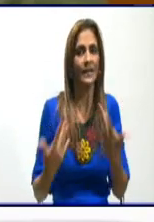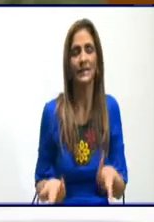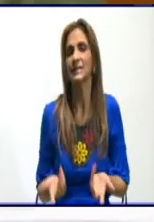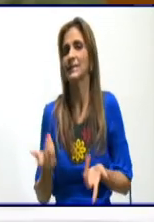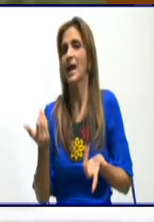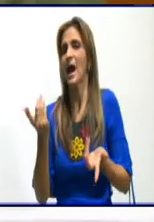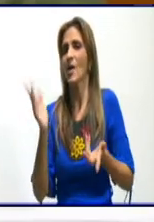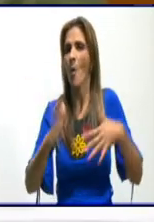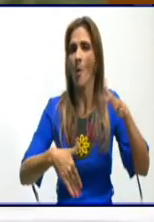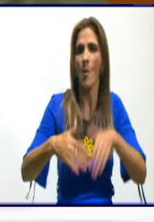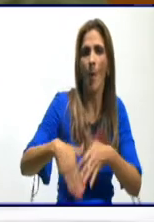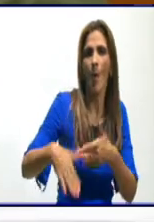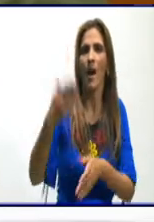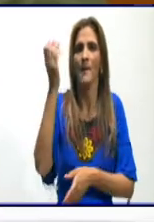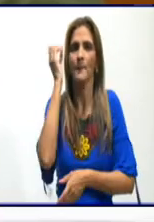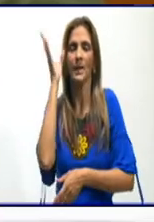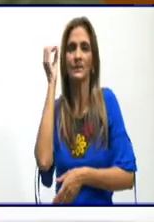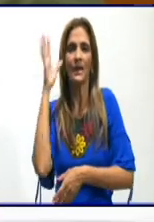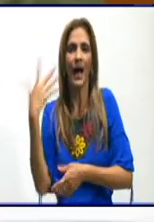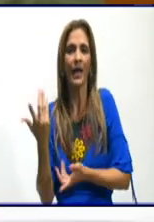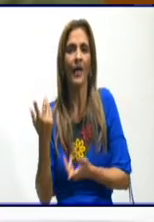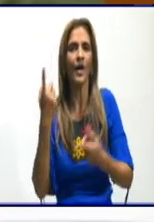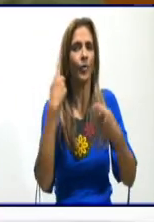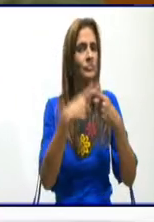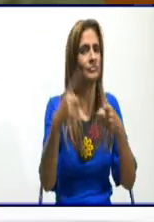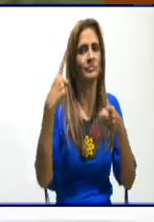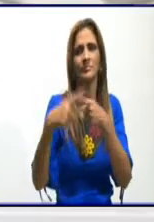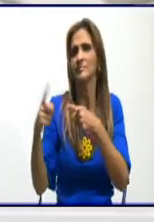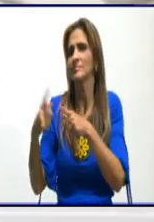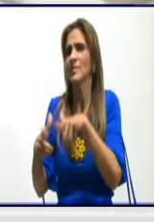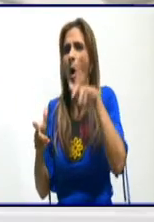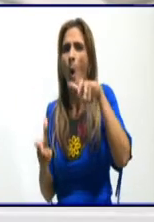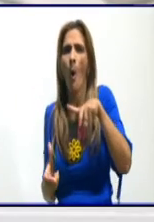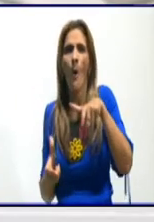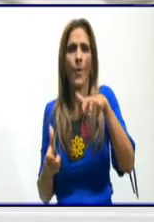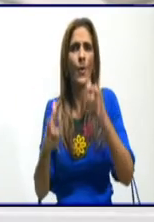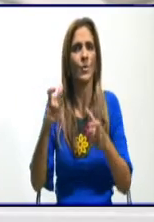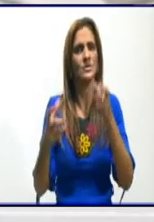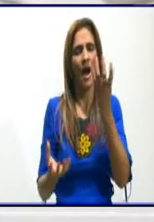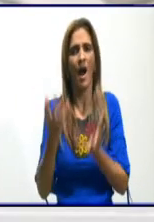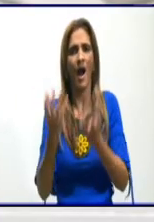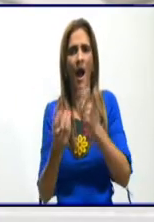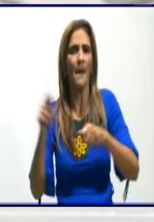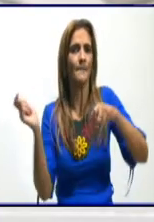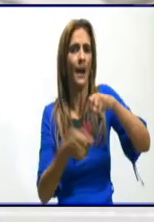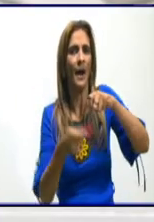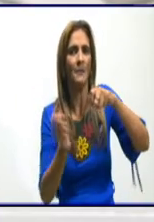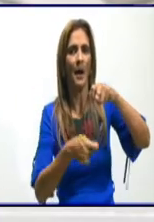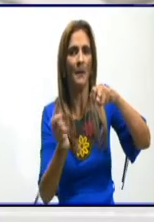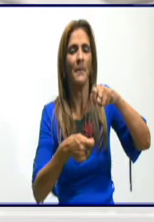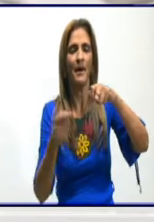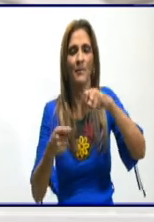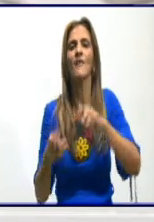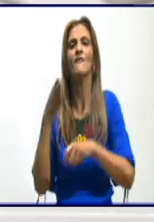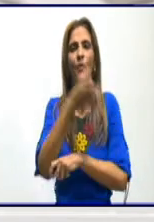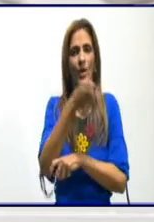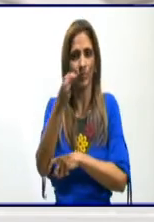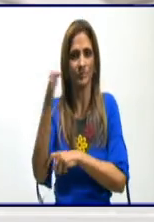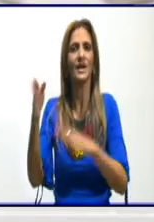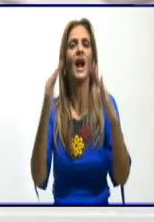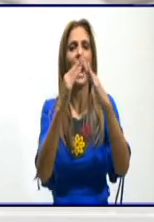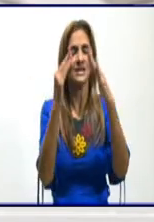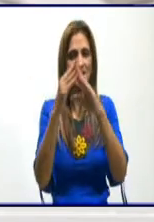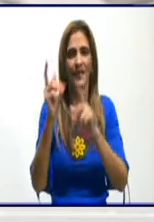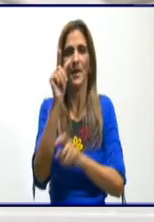inventadas con instrumentos incluso de la cocina y fueron hasta las casas frente a los peloteros fueron